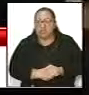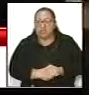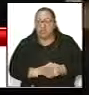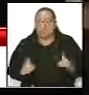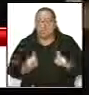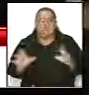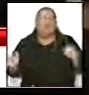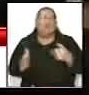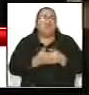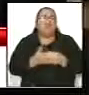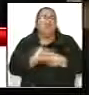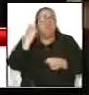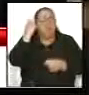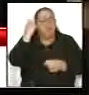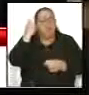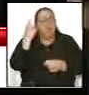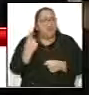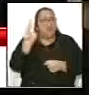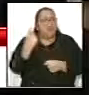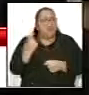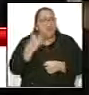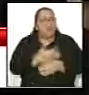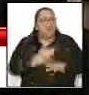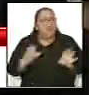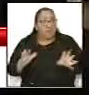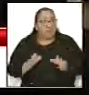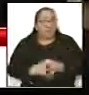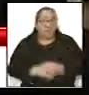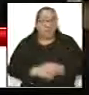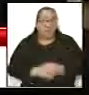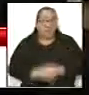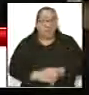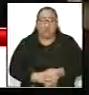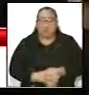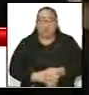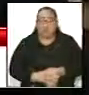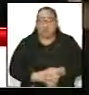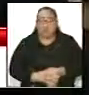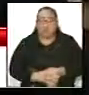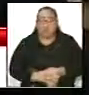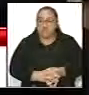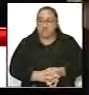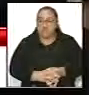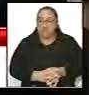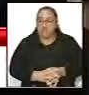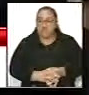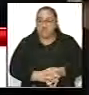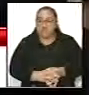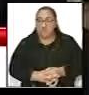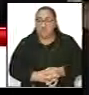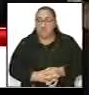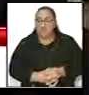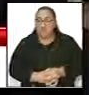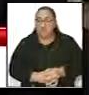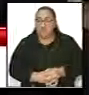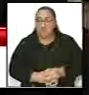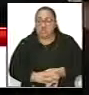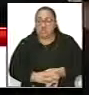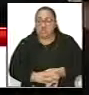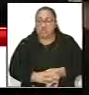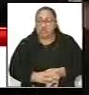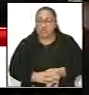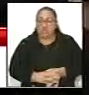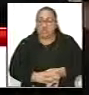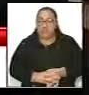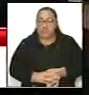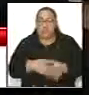encerremos solamente en pensar de que esa es la única tecnología, la fibra. Hoy en día hay proyecciones y